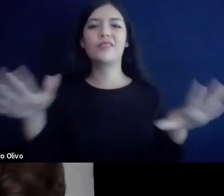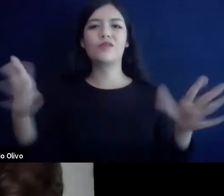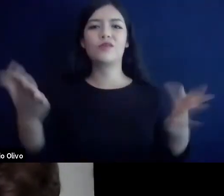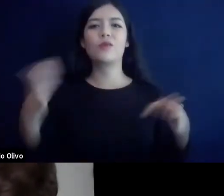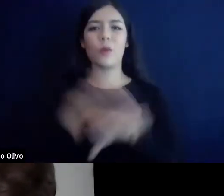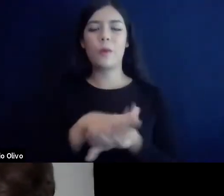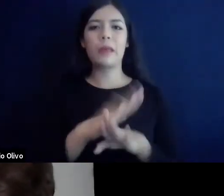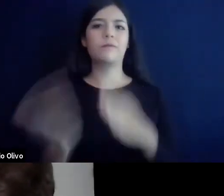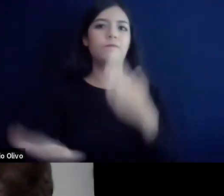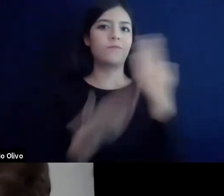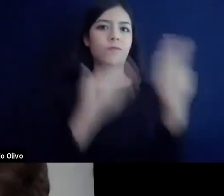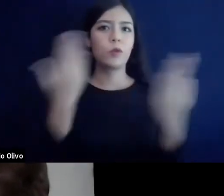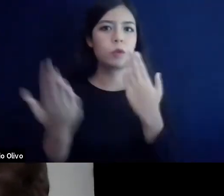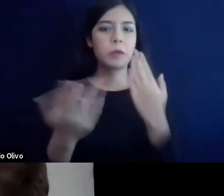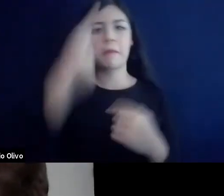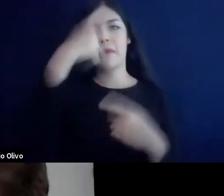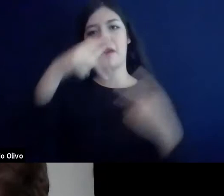la discapacidad.